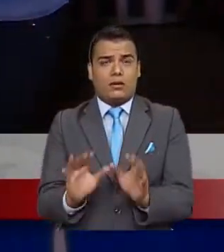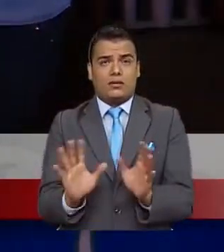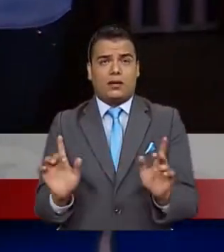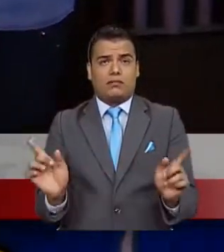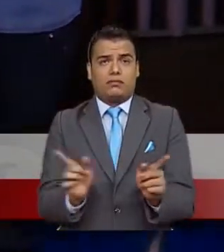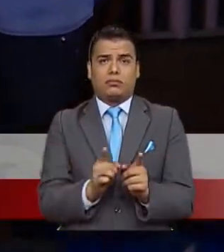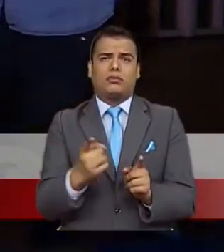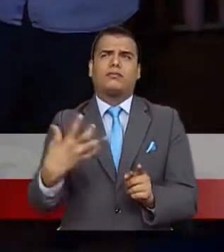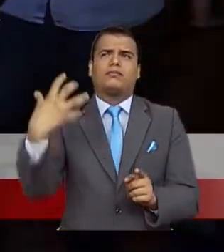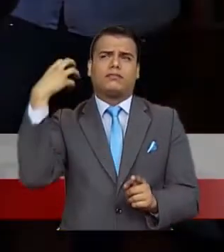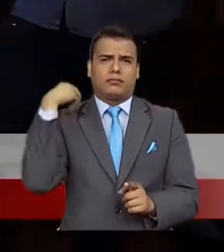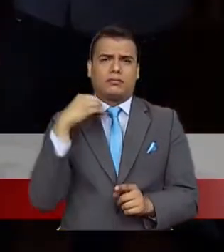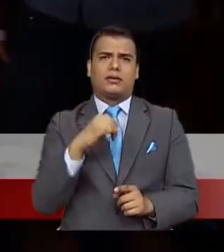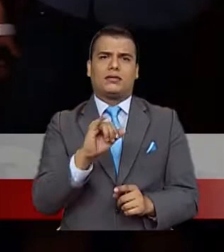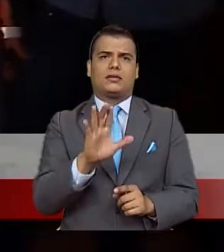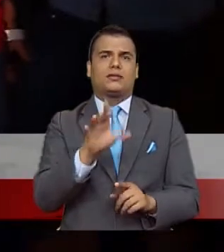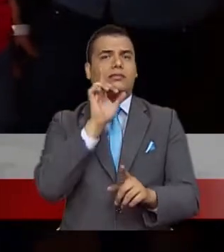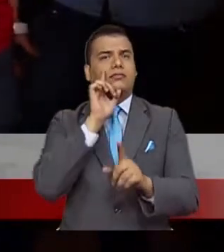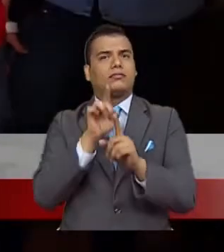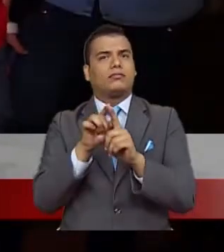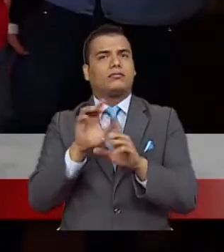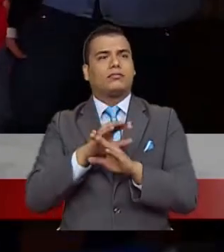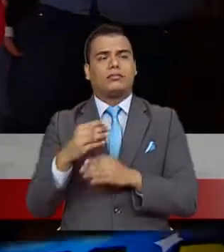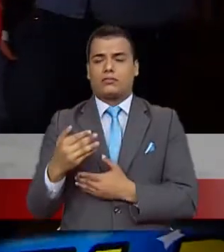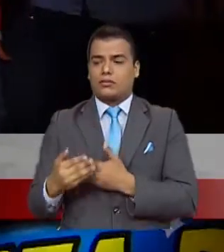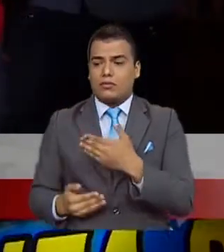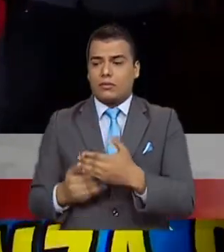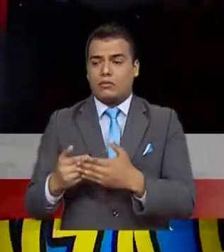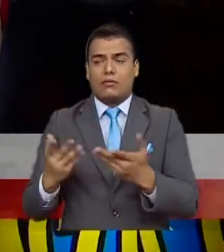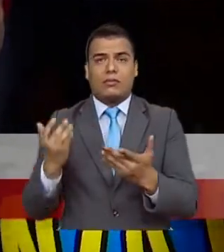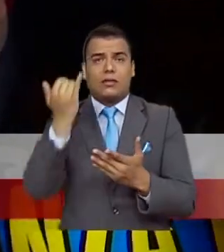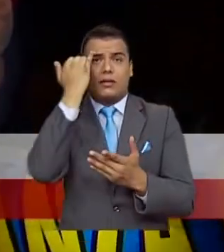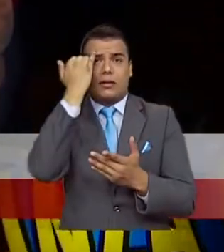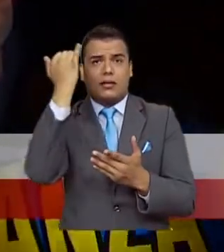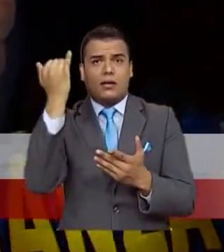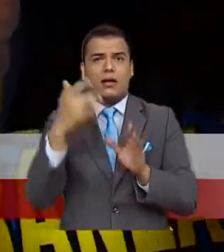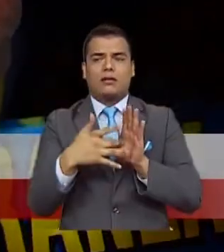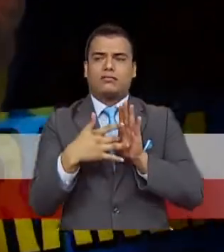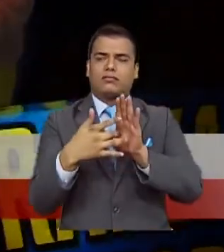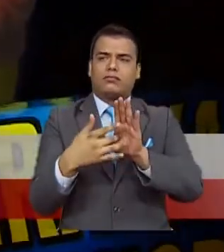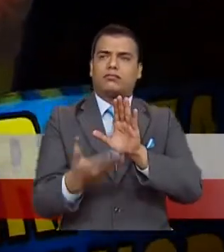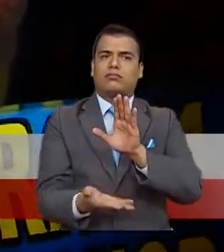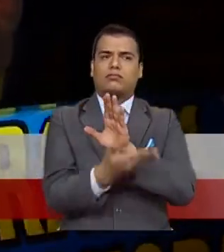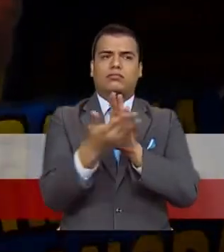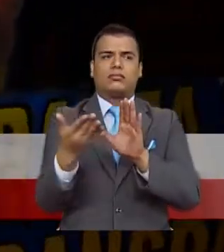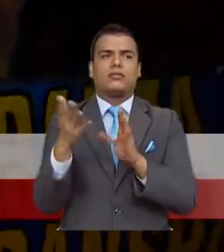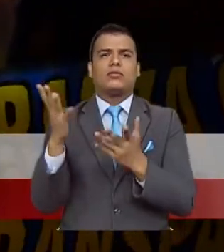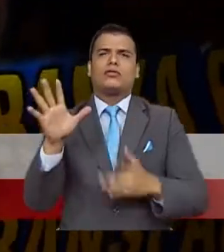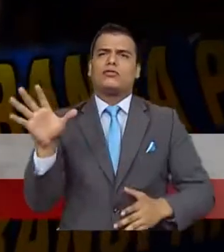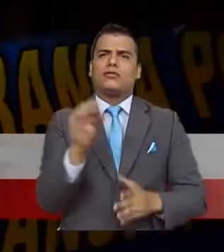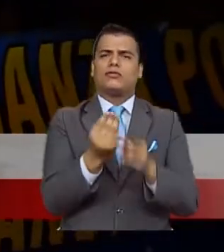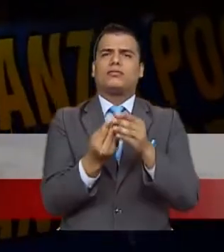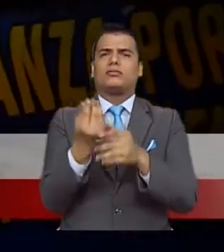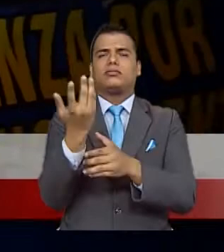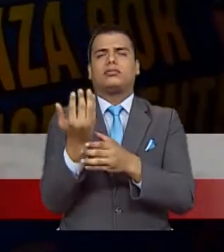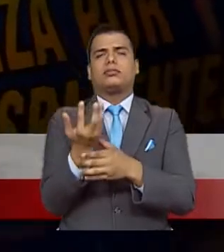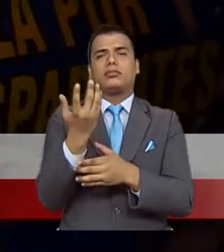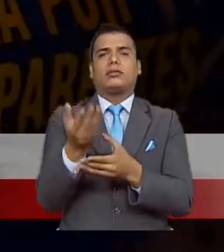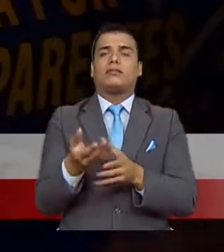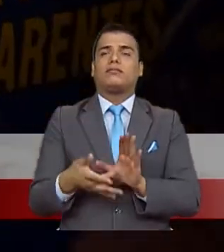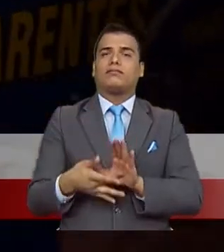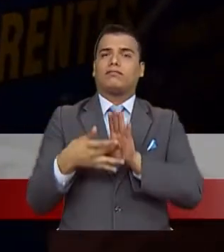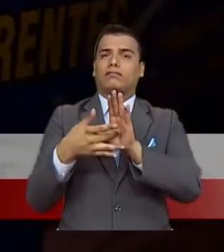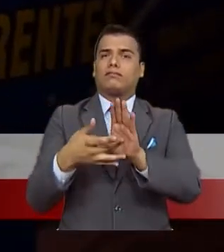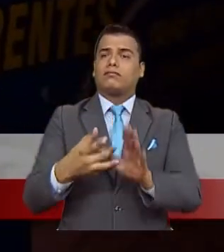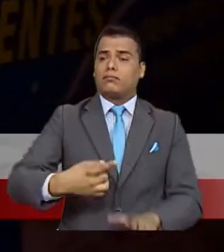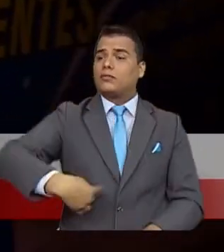años. Entonces la idea es hacer un acto simbólico con linternas y velas para que podamos mostrar